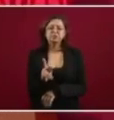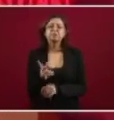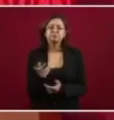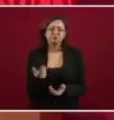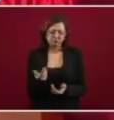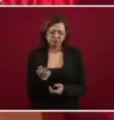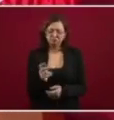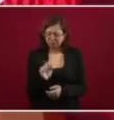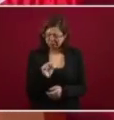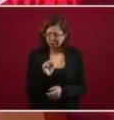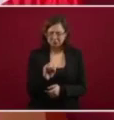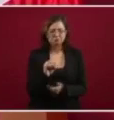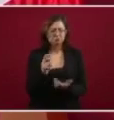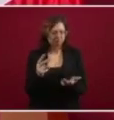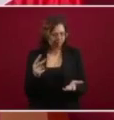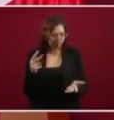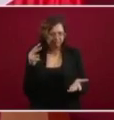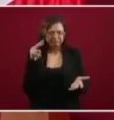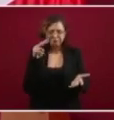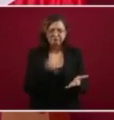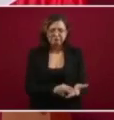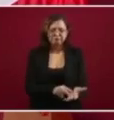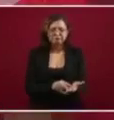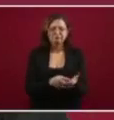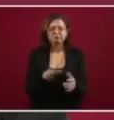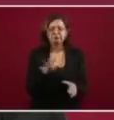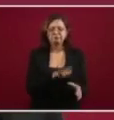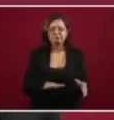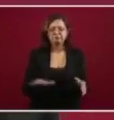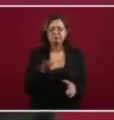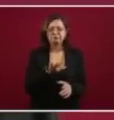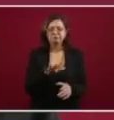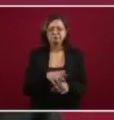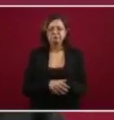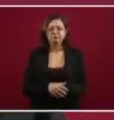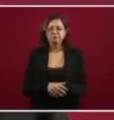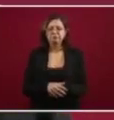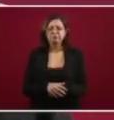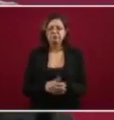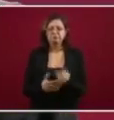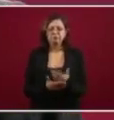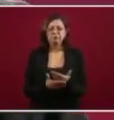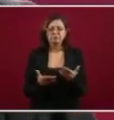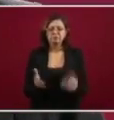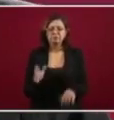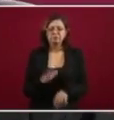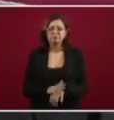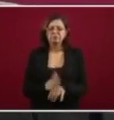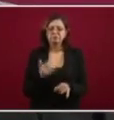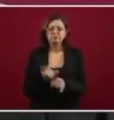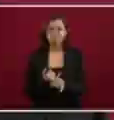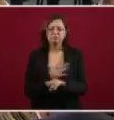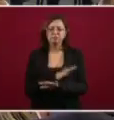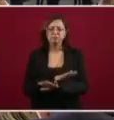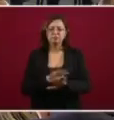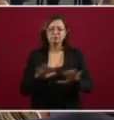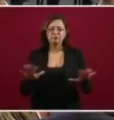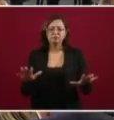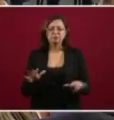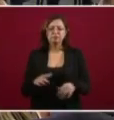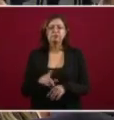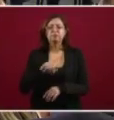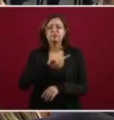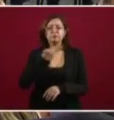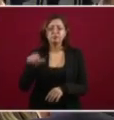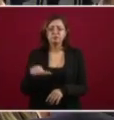asistió, sí se llegó a la zona. Ahora van a informarles sobre este tema. Terminando